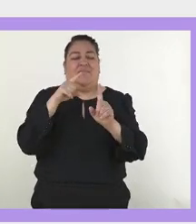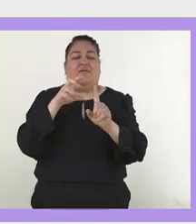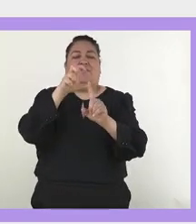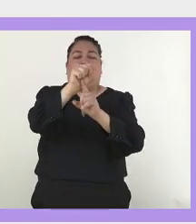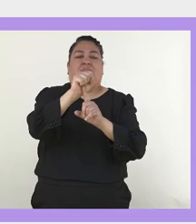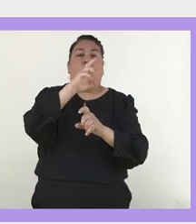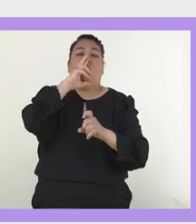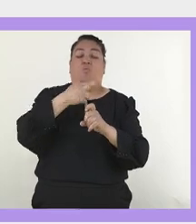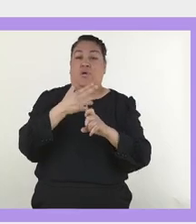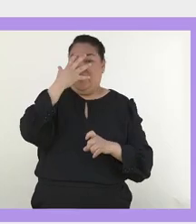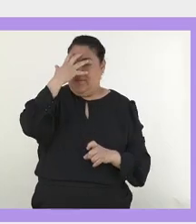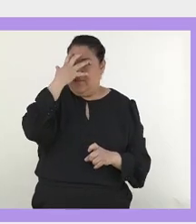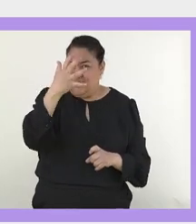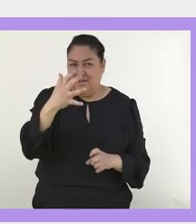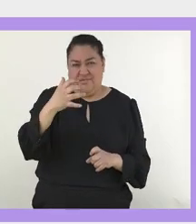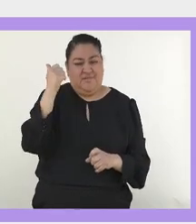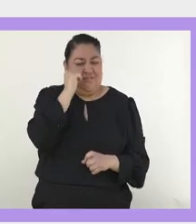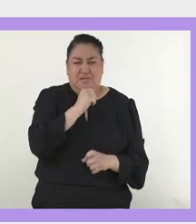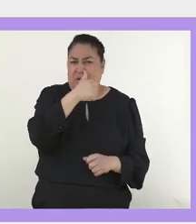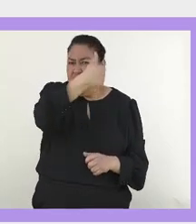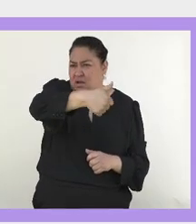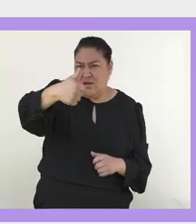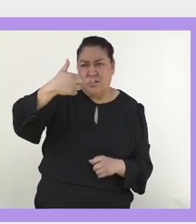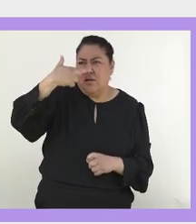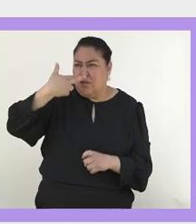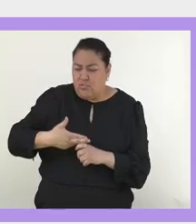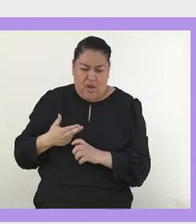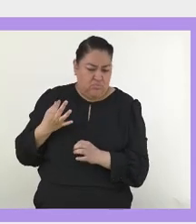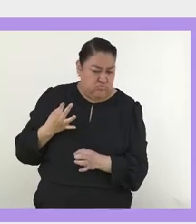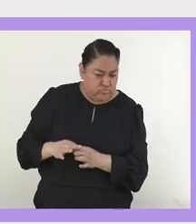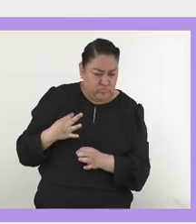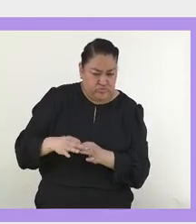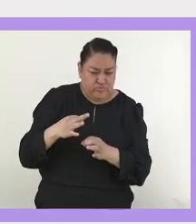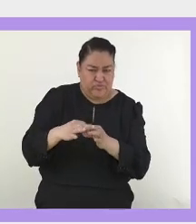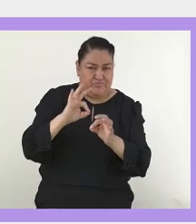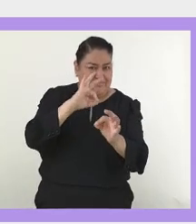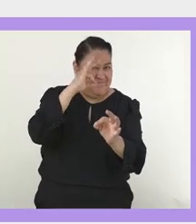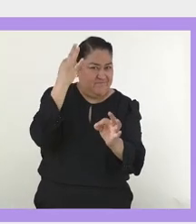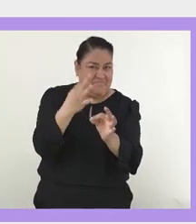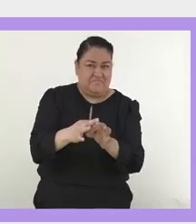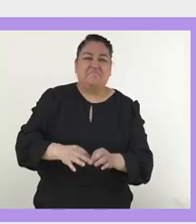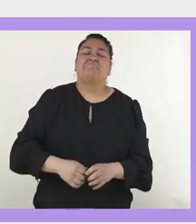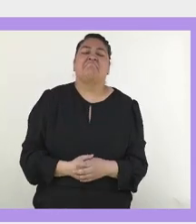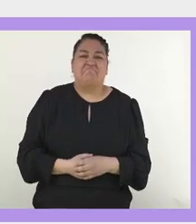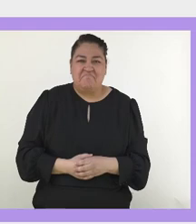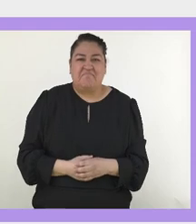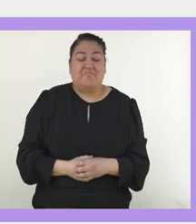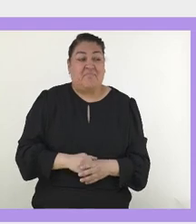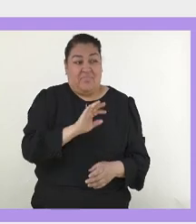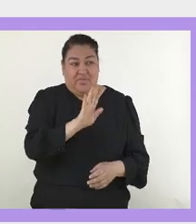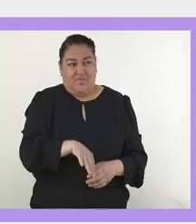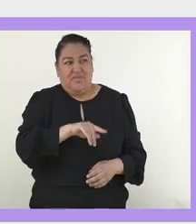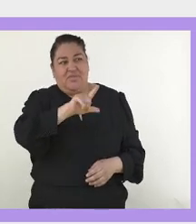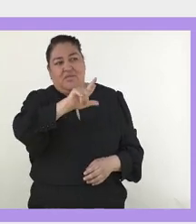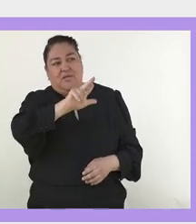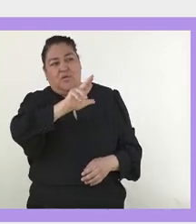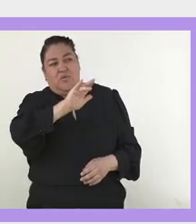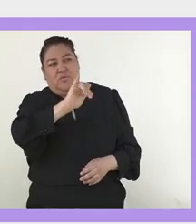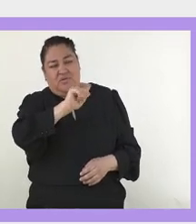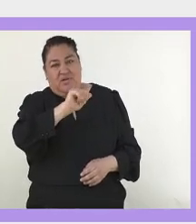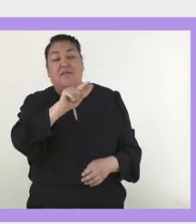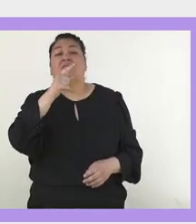compromiso para lograr en cada una de nuestras áreas este ser los mejores y Lucía hay que tener en cuenta O sabemos que